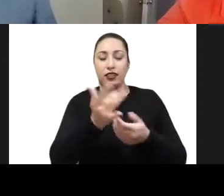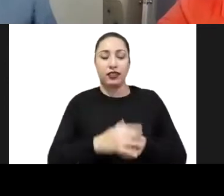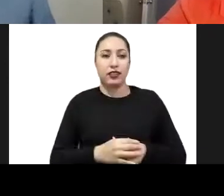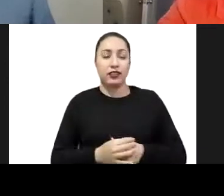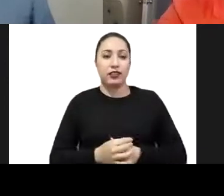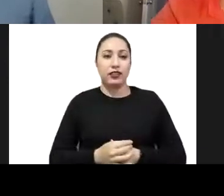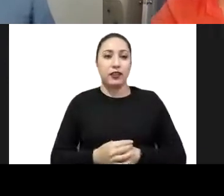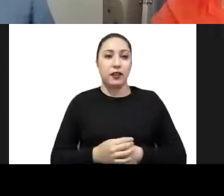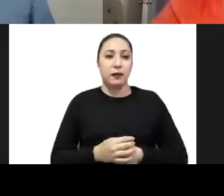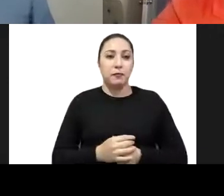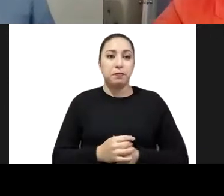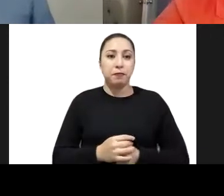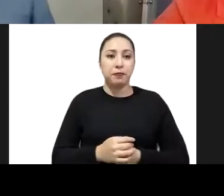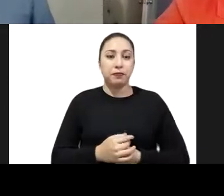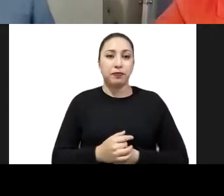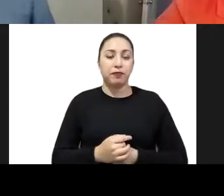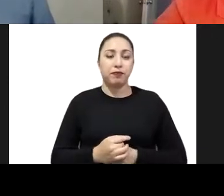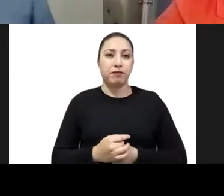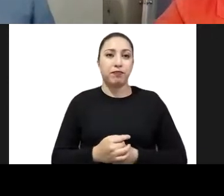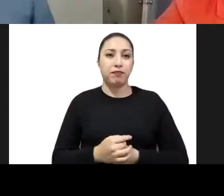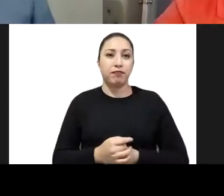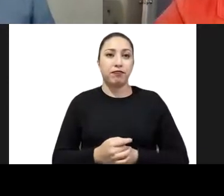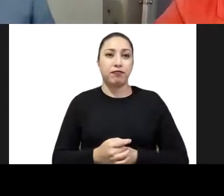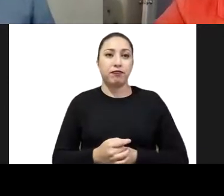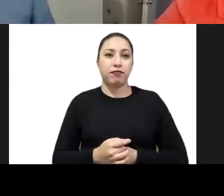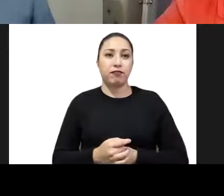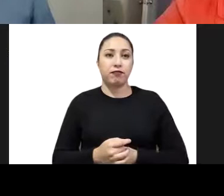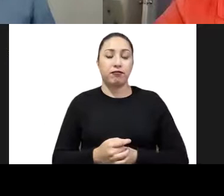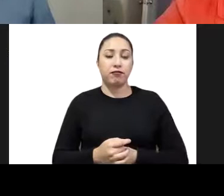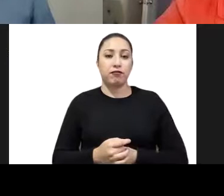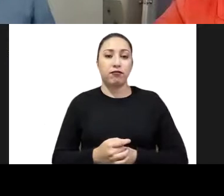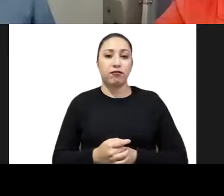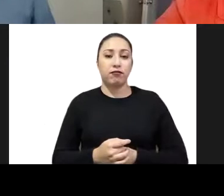Le agradezco mucho sus atenciones. Gracias. Entonces, proseguimos.